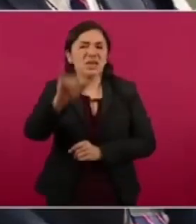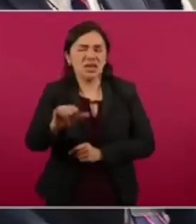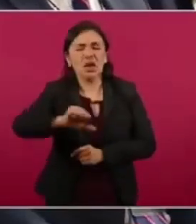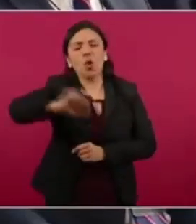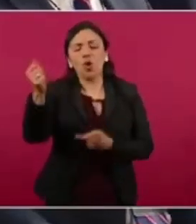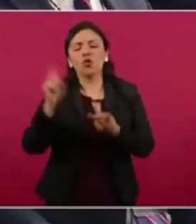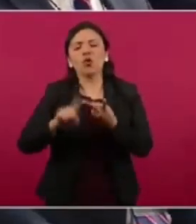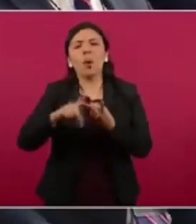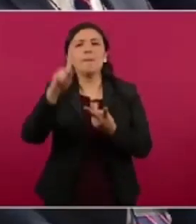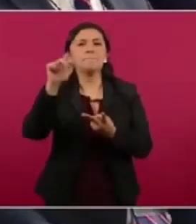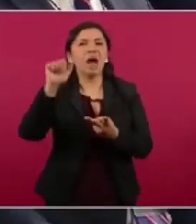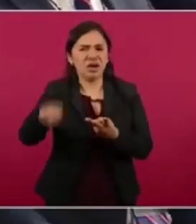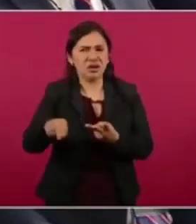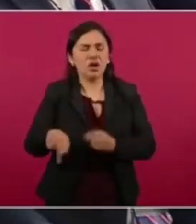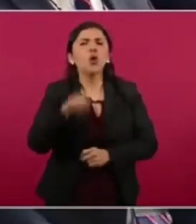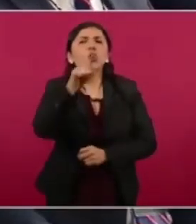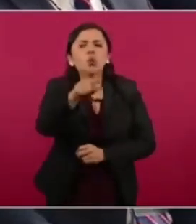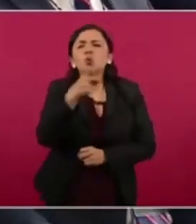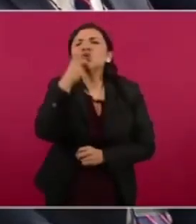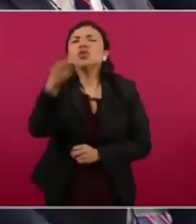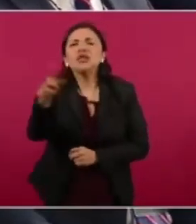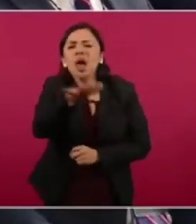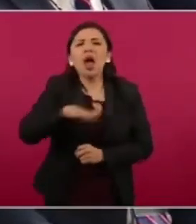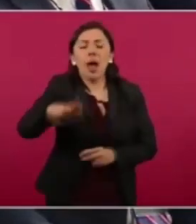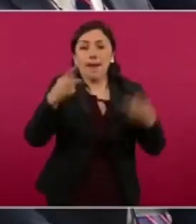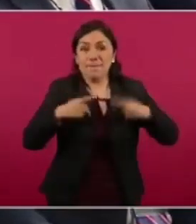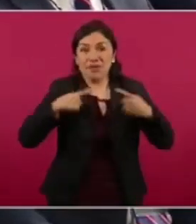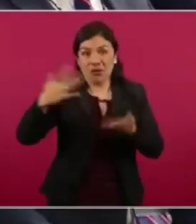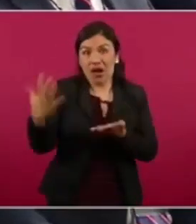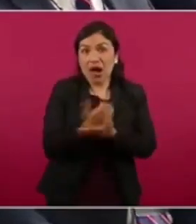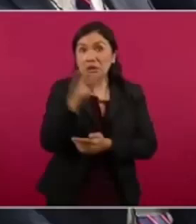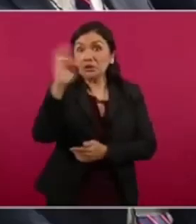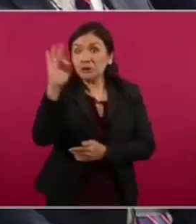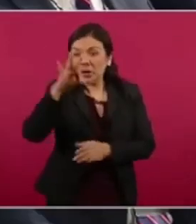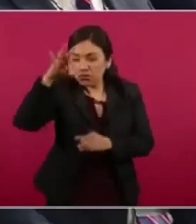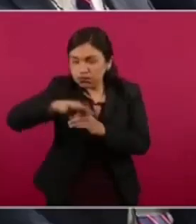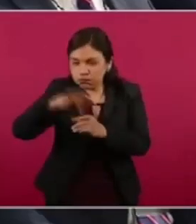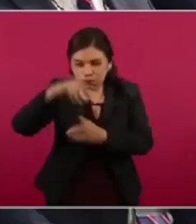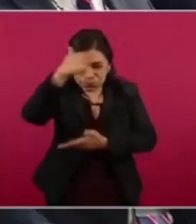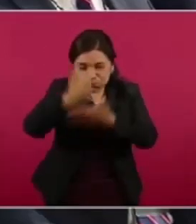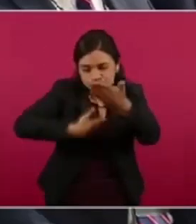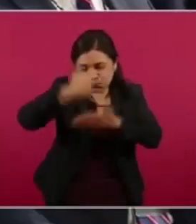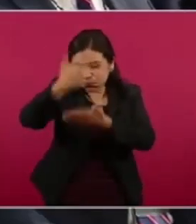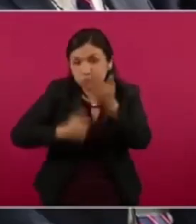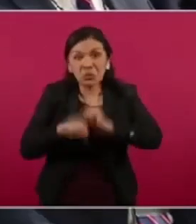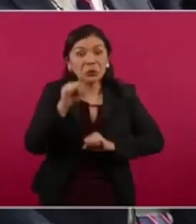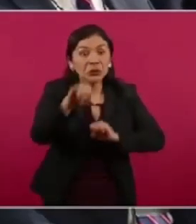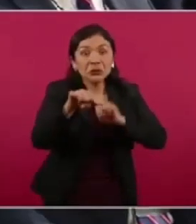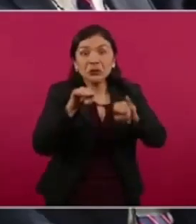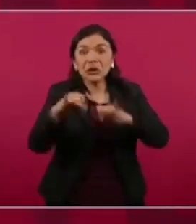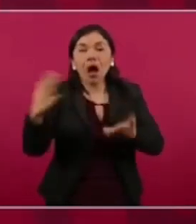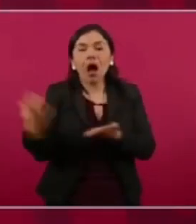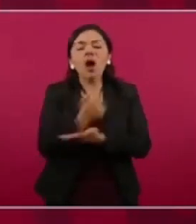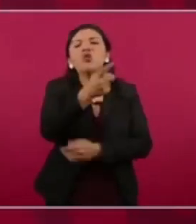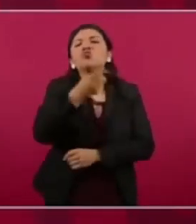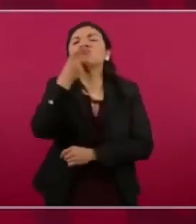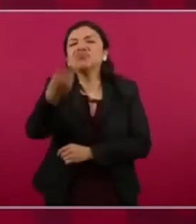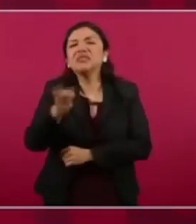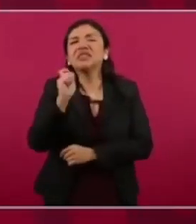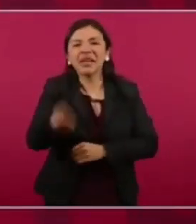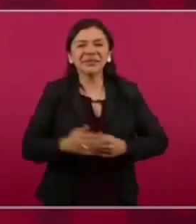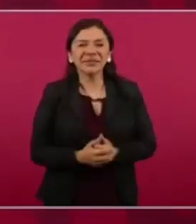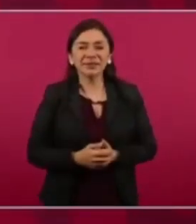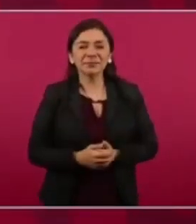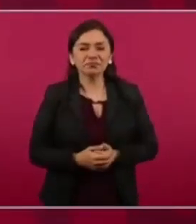PAN. ¿Qué les ofrece a los virtuales ganadores en caso de que se confirme que van a ganar estas gubernaturas? Pues que vamos